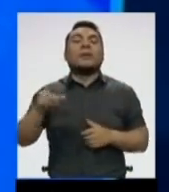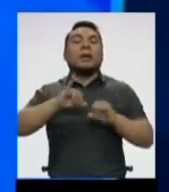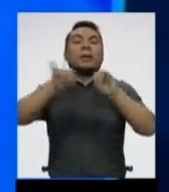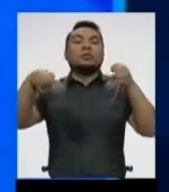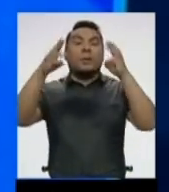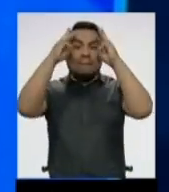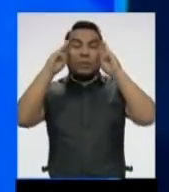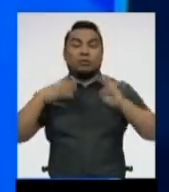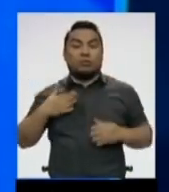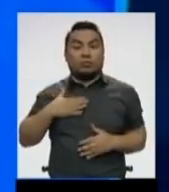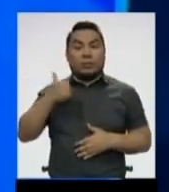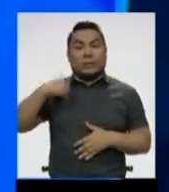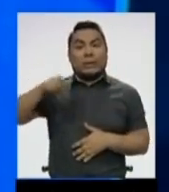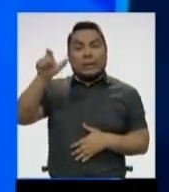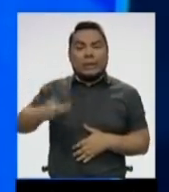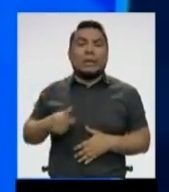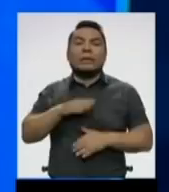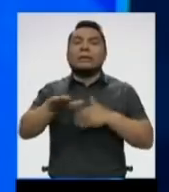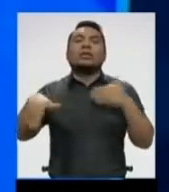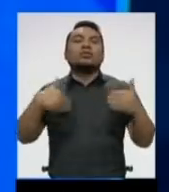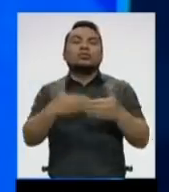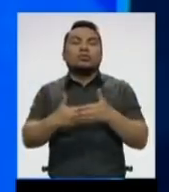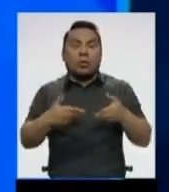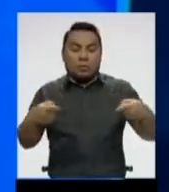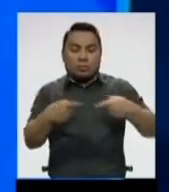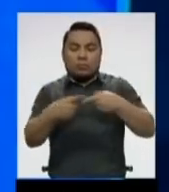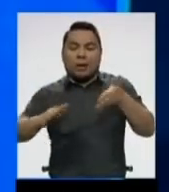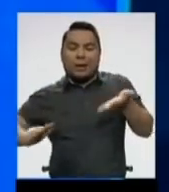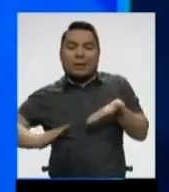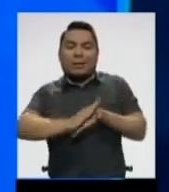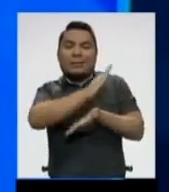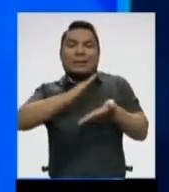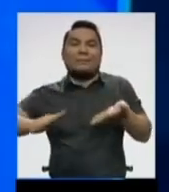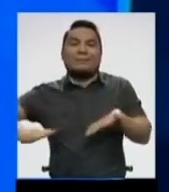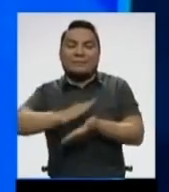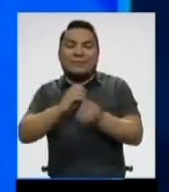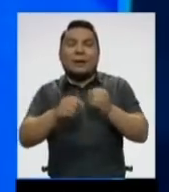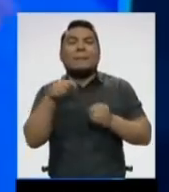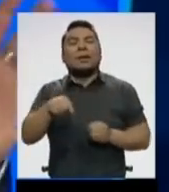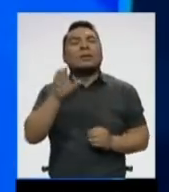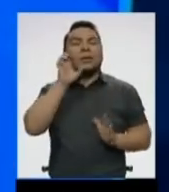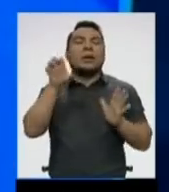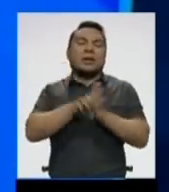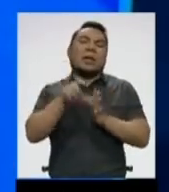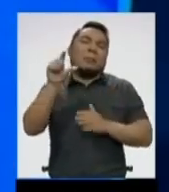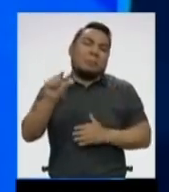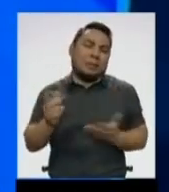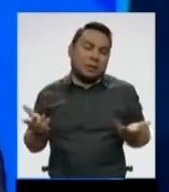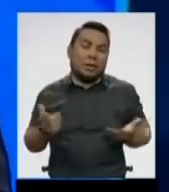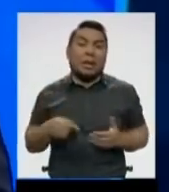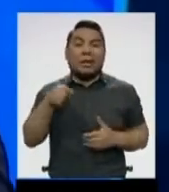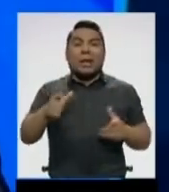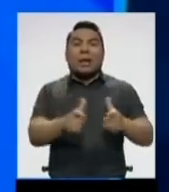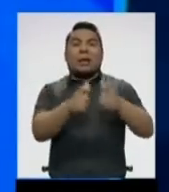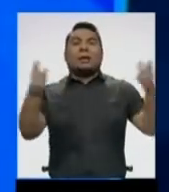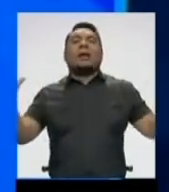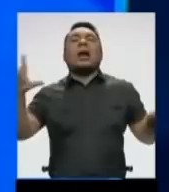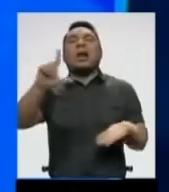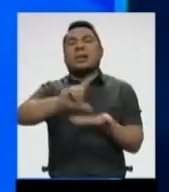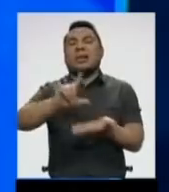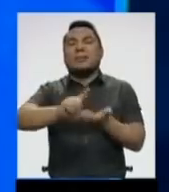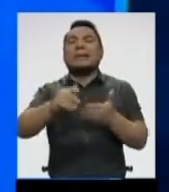como alcalde, hicimos todas las rampas en las esquinas, pero creo que eso es un ejemplo pequeño para la Gran Lima. La Gran Lima tiene que